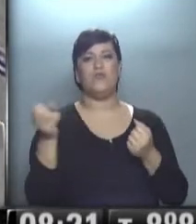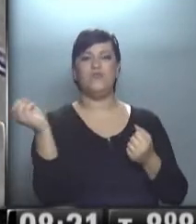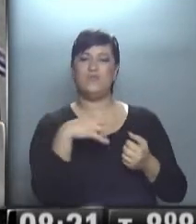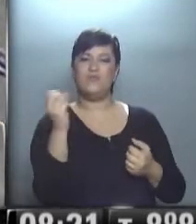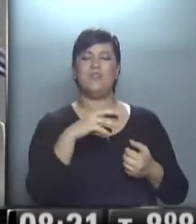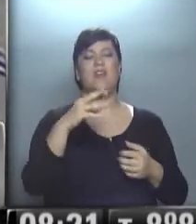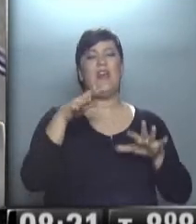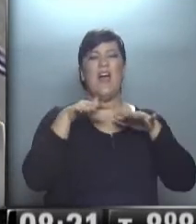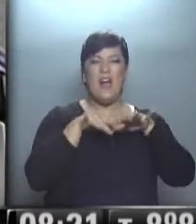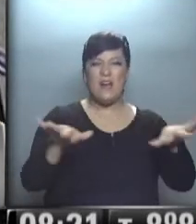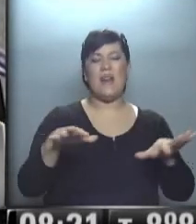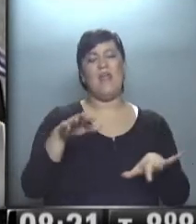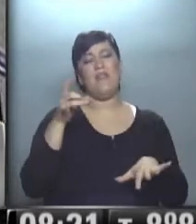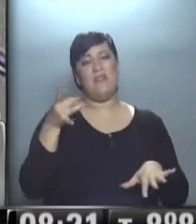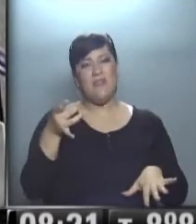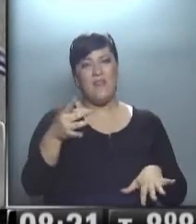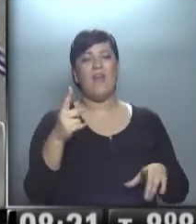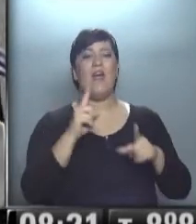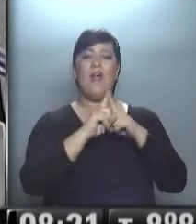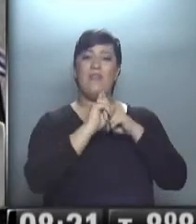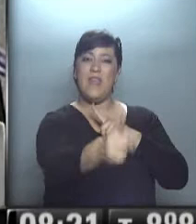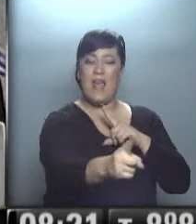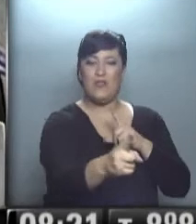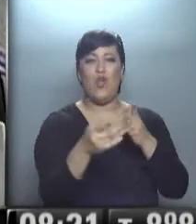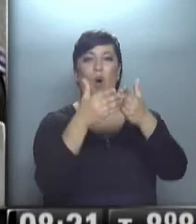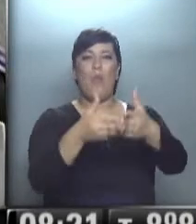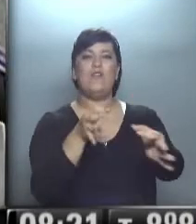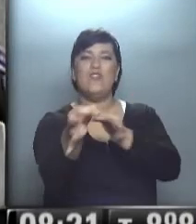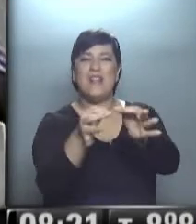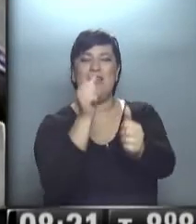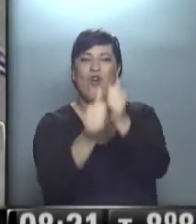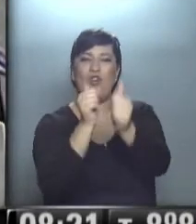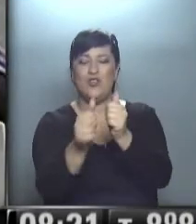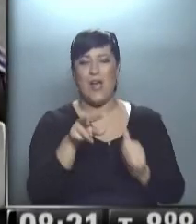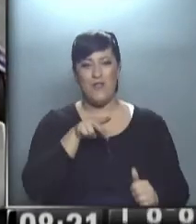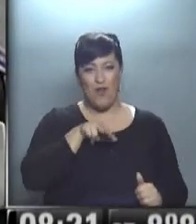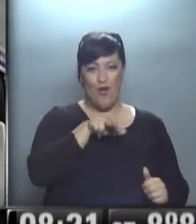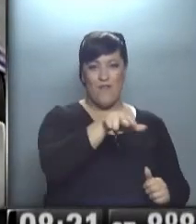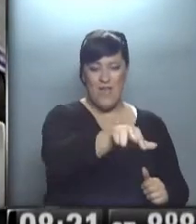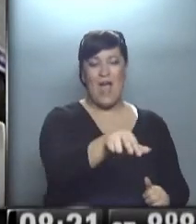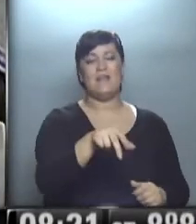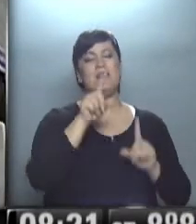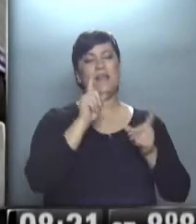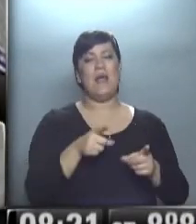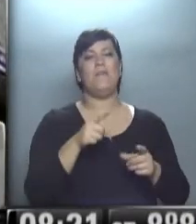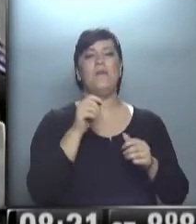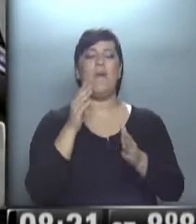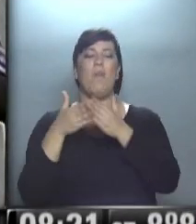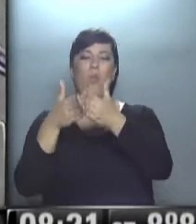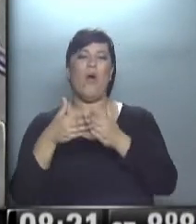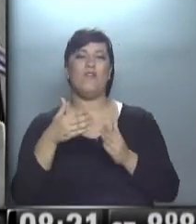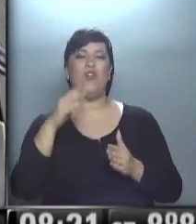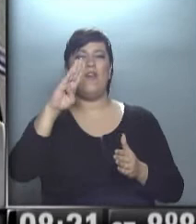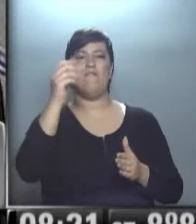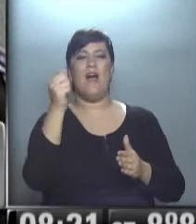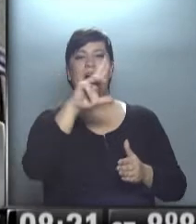ferroviaria con traslado directo a puerto estratégico como rosario o también como el puerto fluvial de barranqueras con